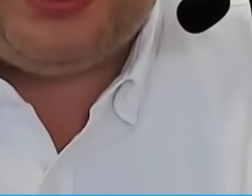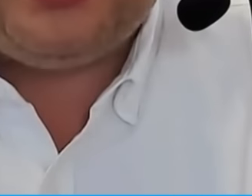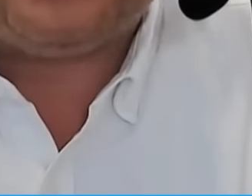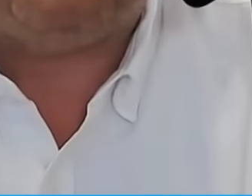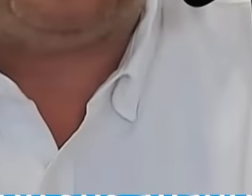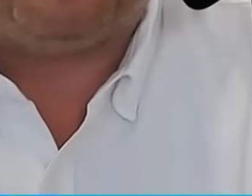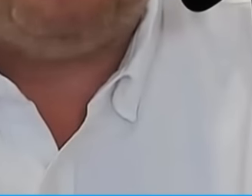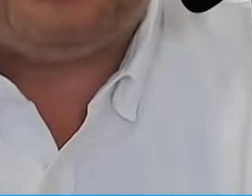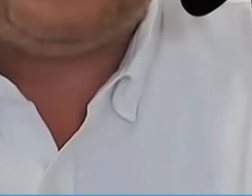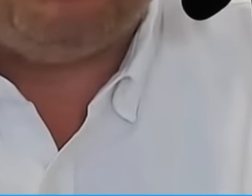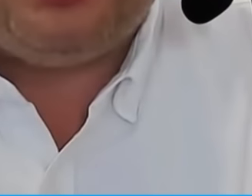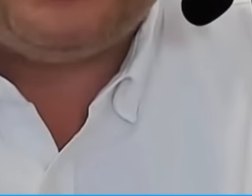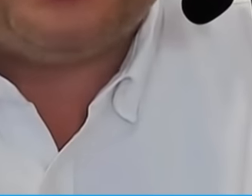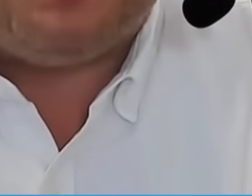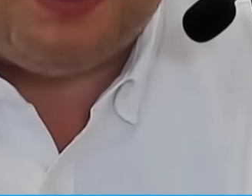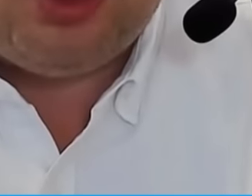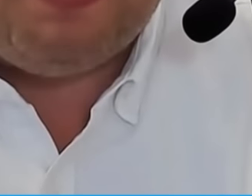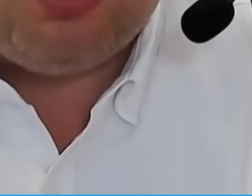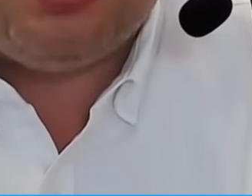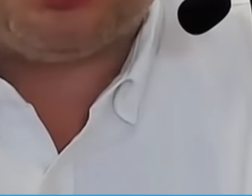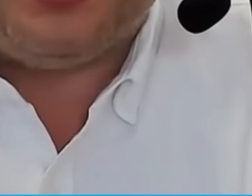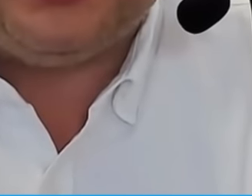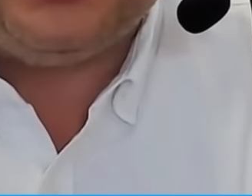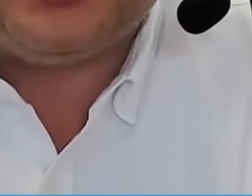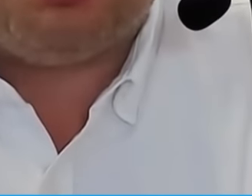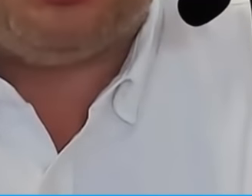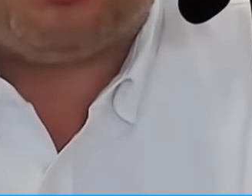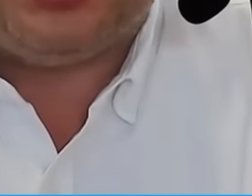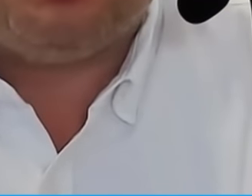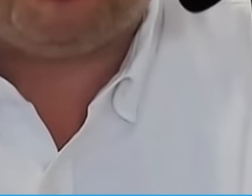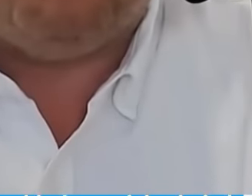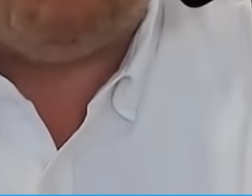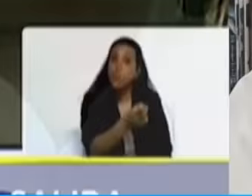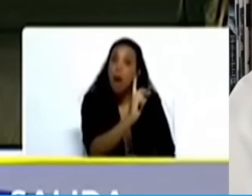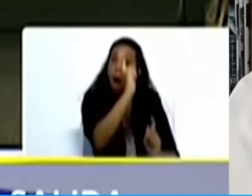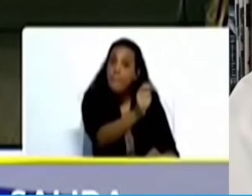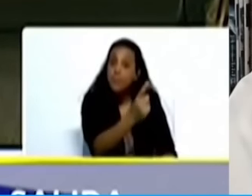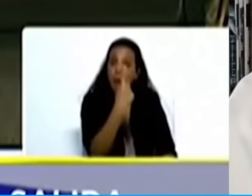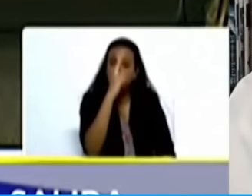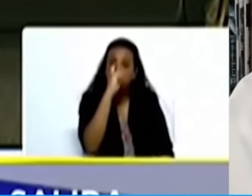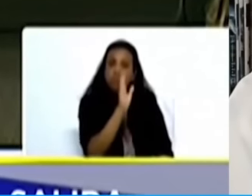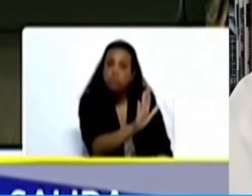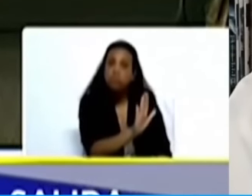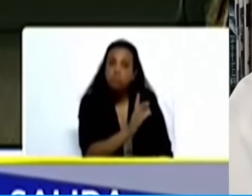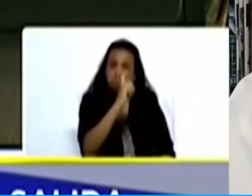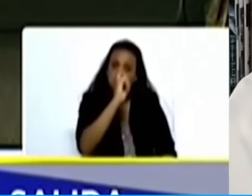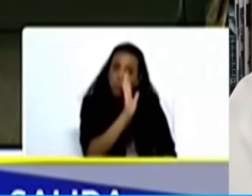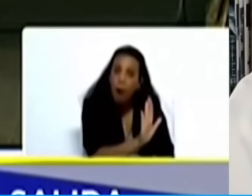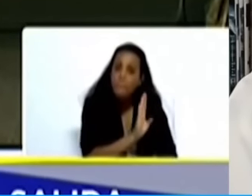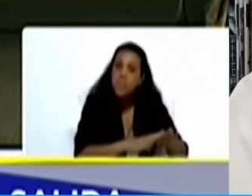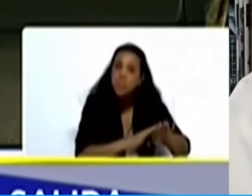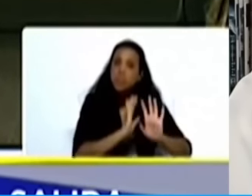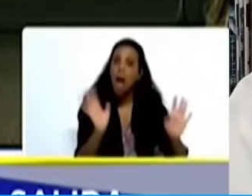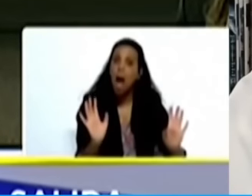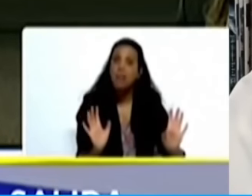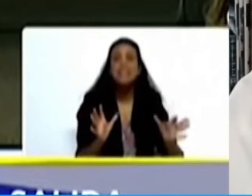Venezuela es reconocido como una dictadura desde el primero de mayo de 2017 cuando Nicolás Maduro convocó a la asamblea nacional Constituyente